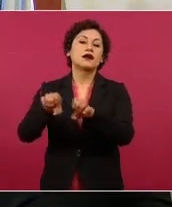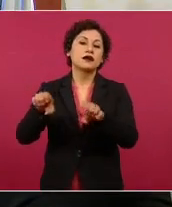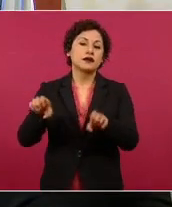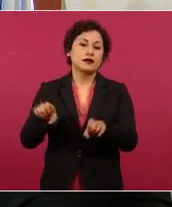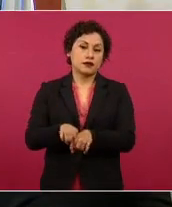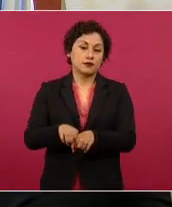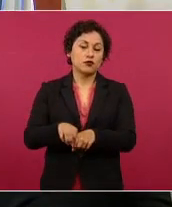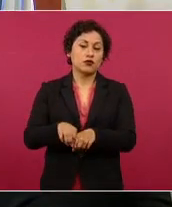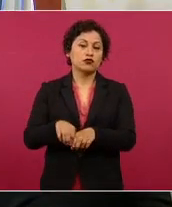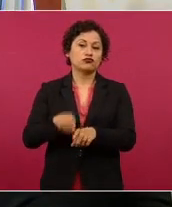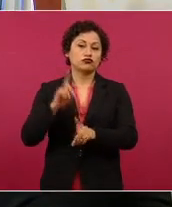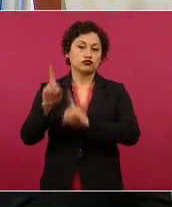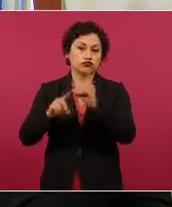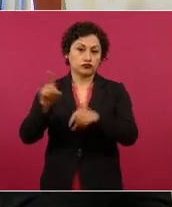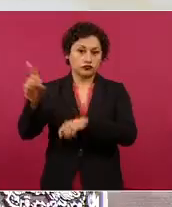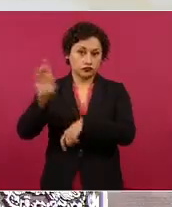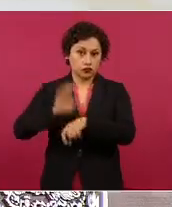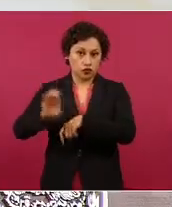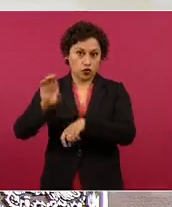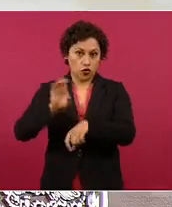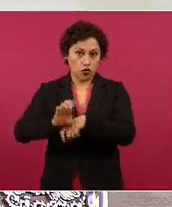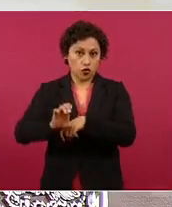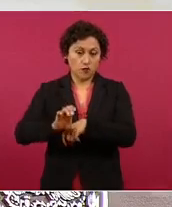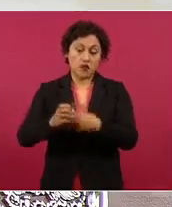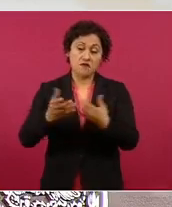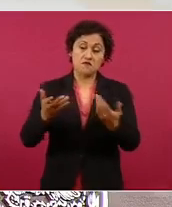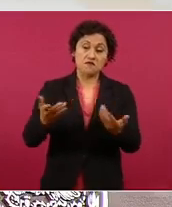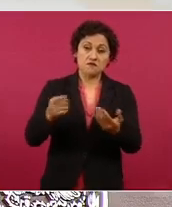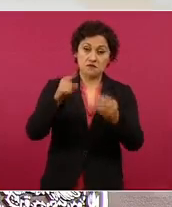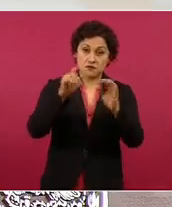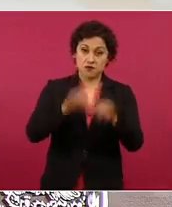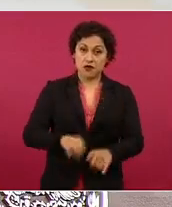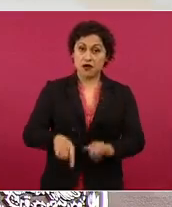en donde presumen que